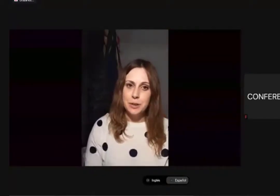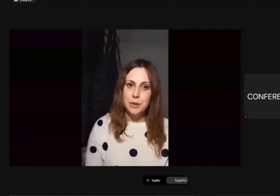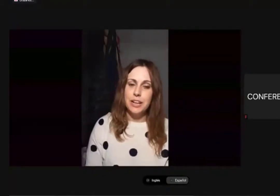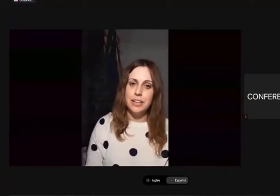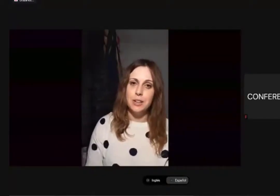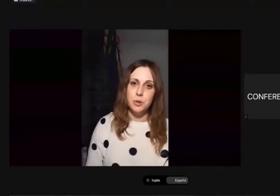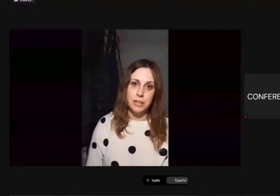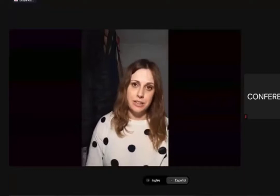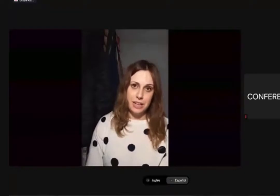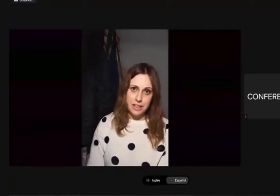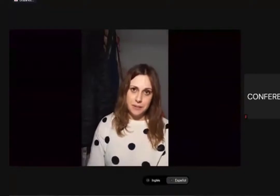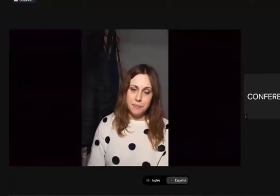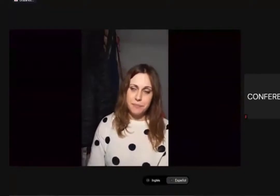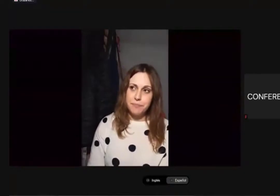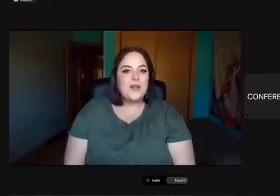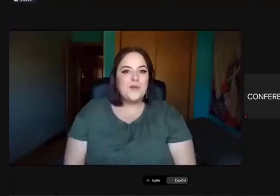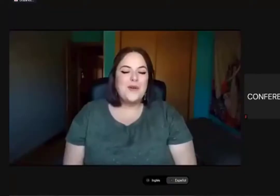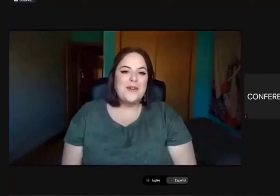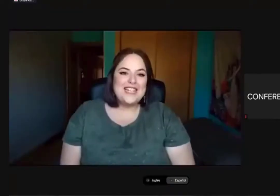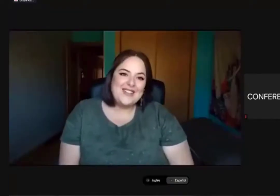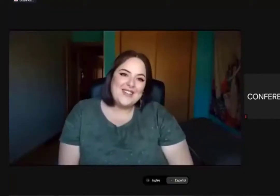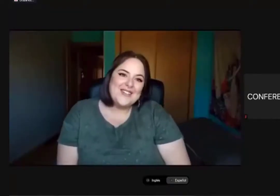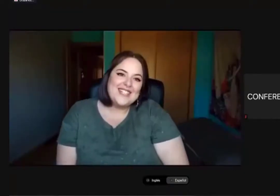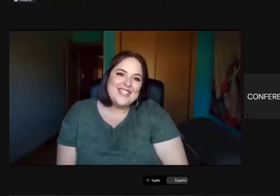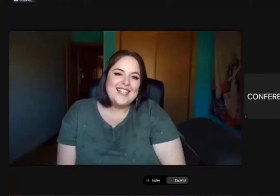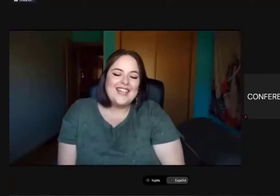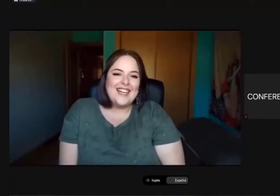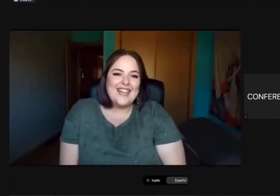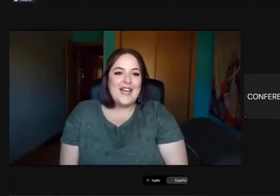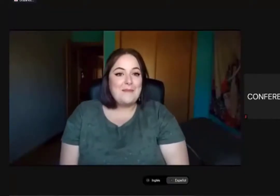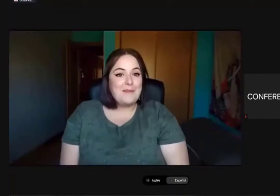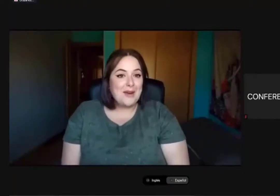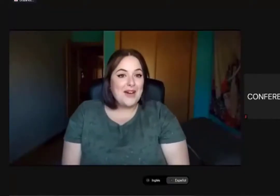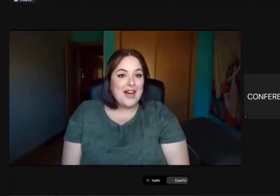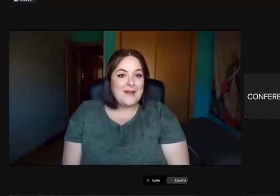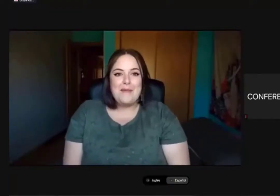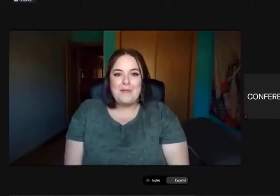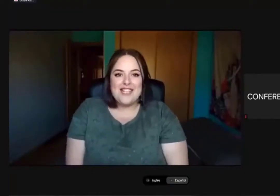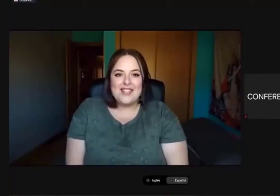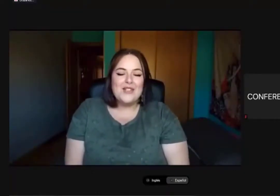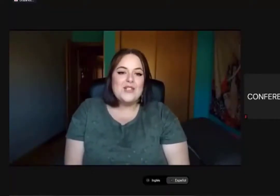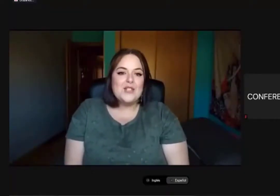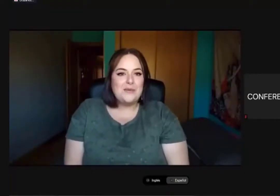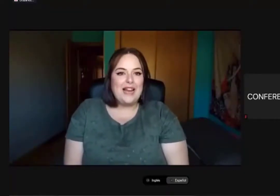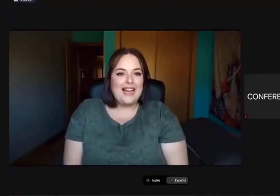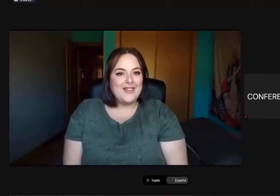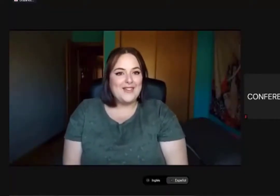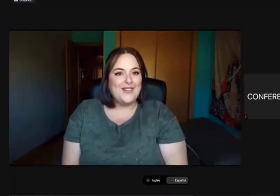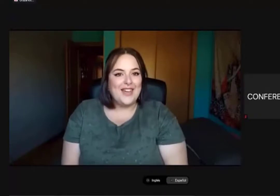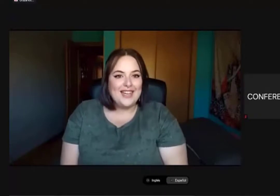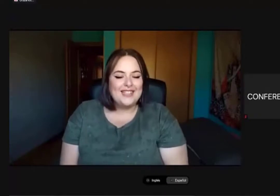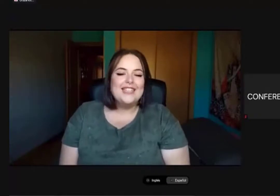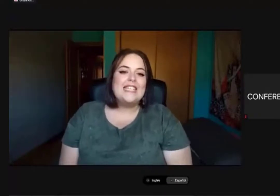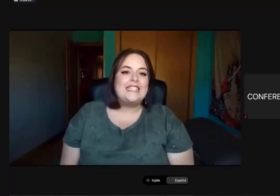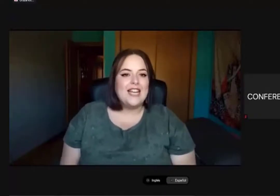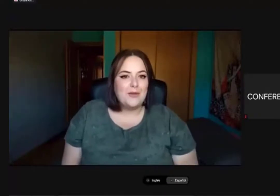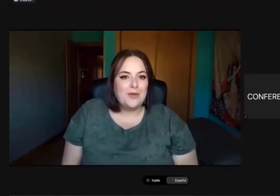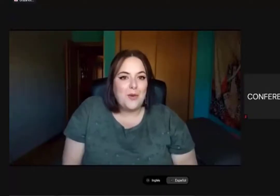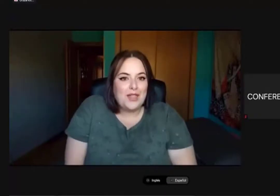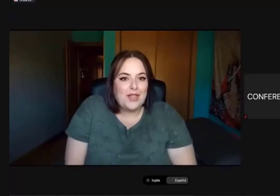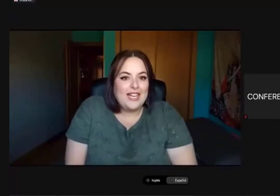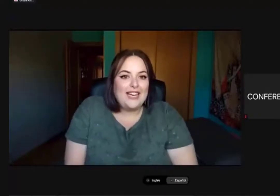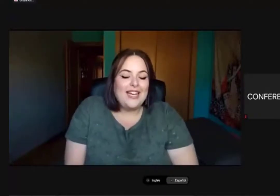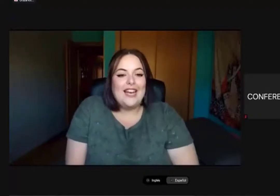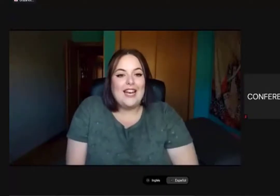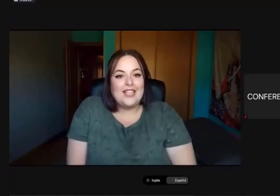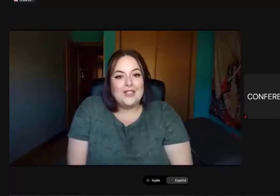tercer CIETO en 2013. Muy buenas a todos. En primer lugar, me presento, soy Blanca Illón Noeda,